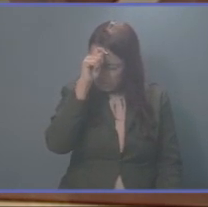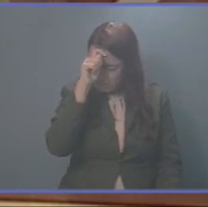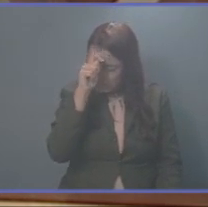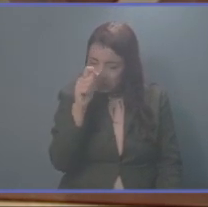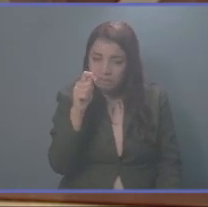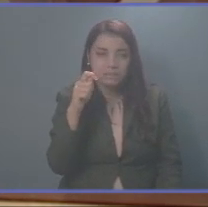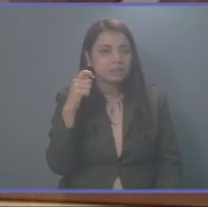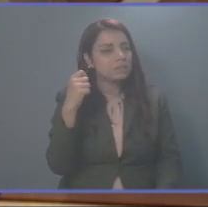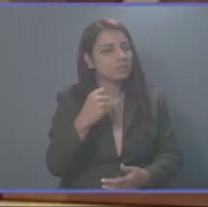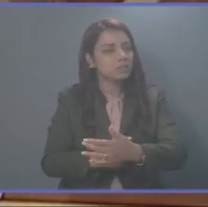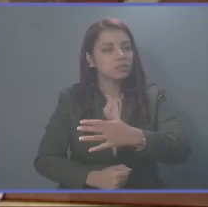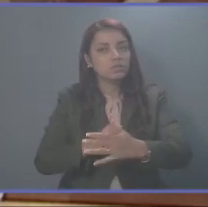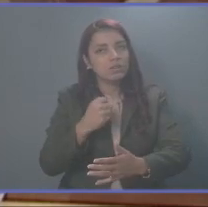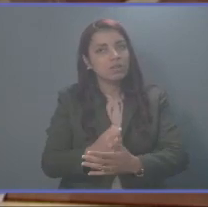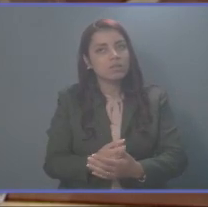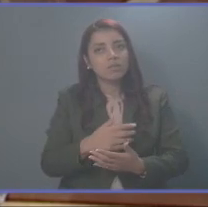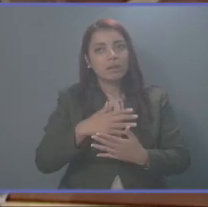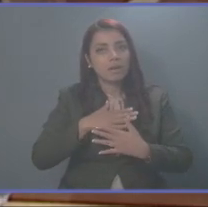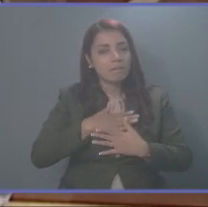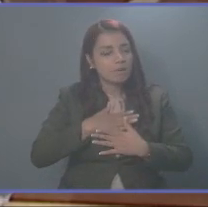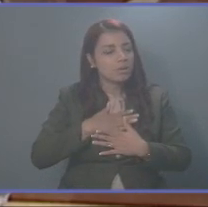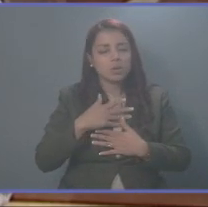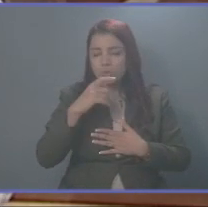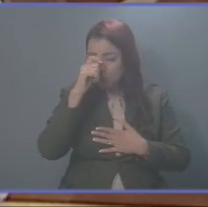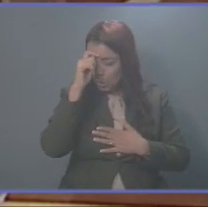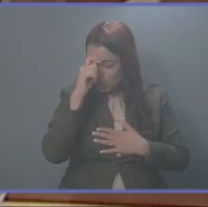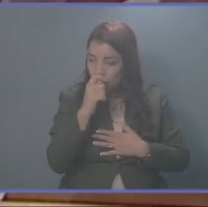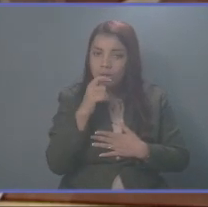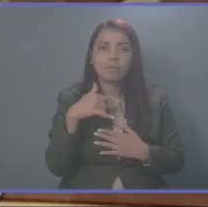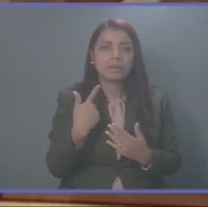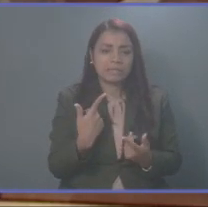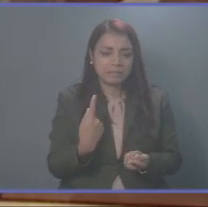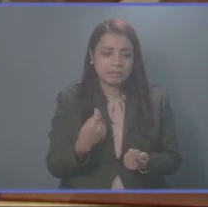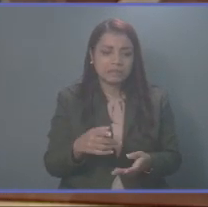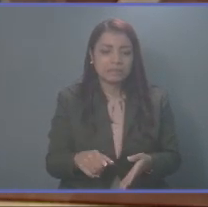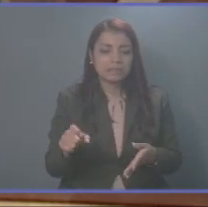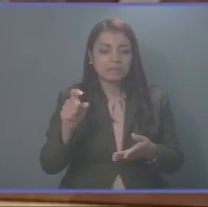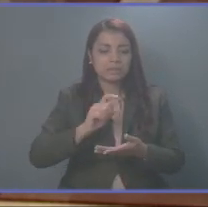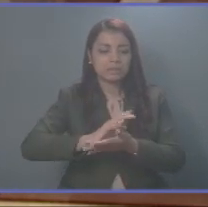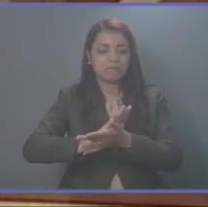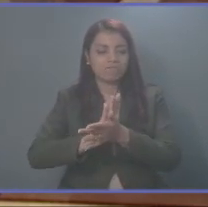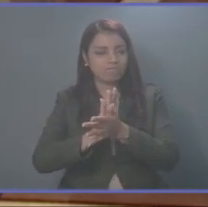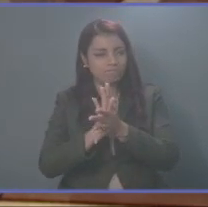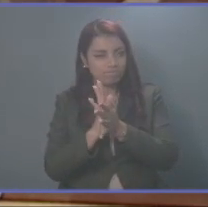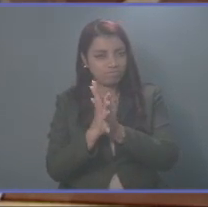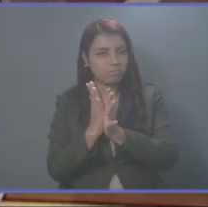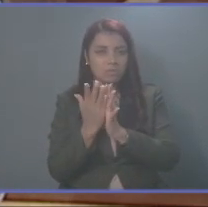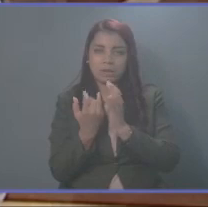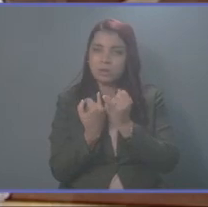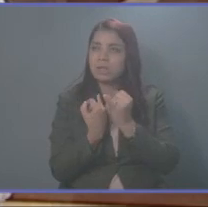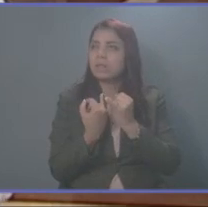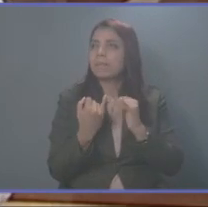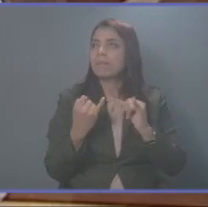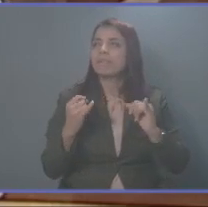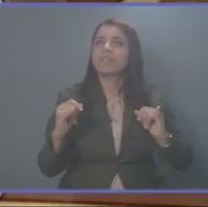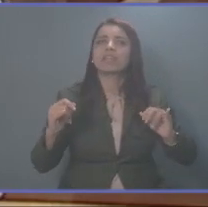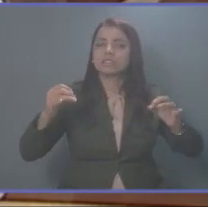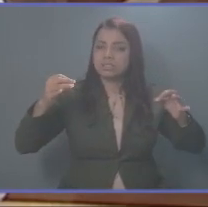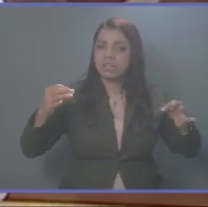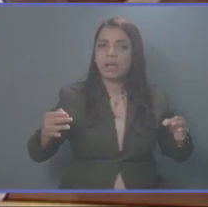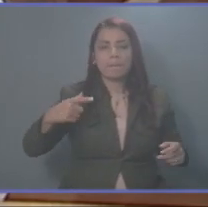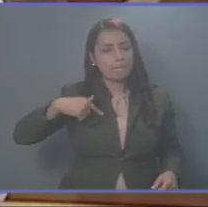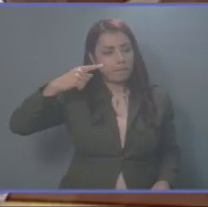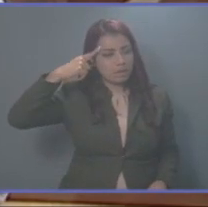para impulsar transformaciones que permitieran mantener la independencia, la pluralidad de pensamiento y